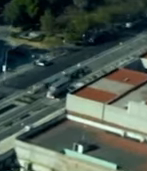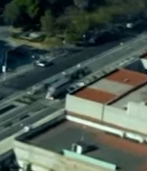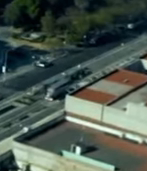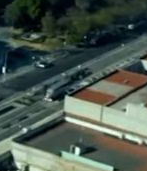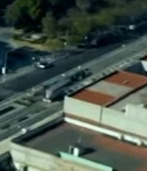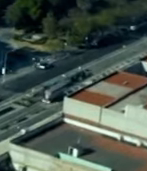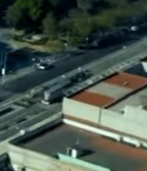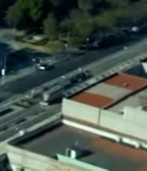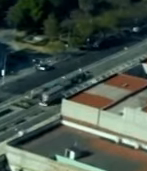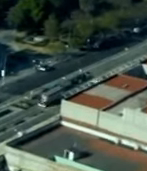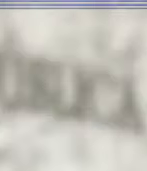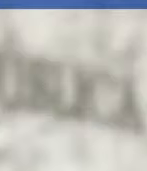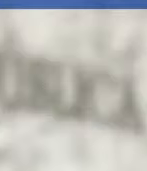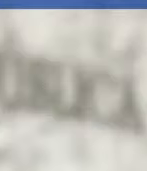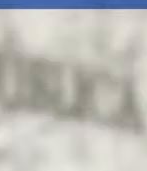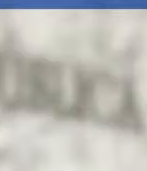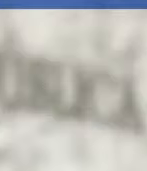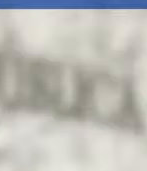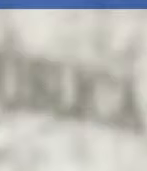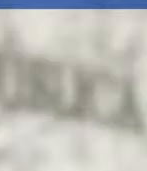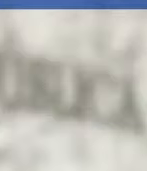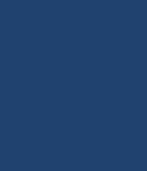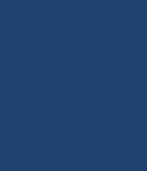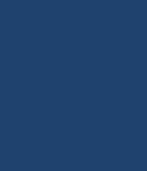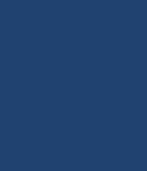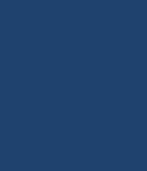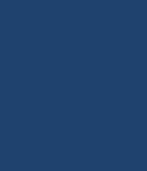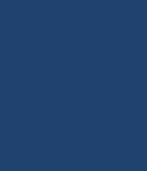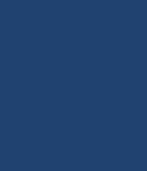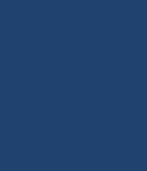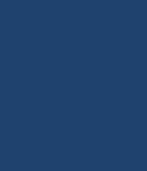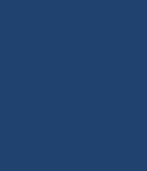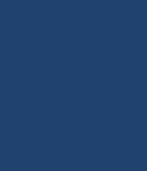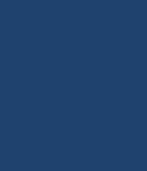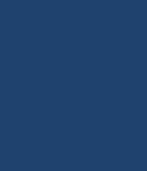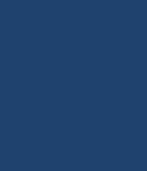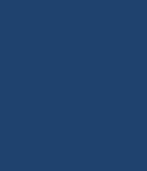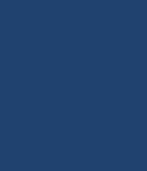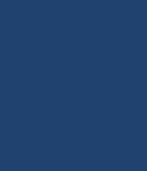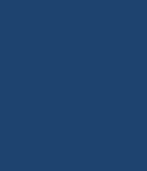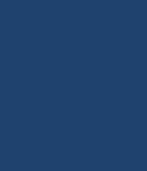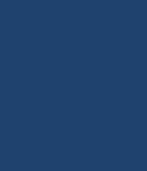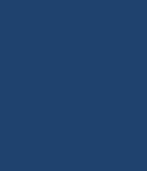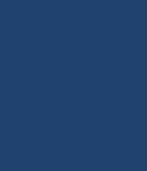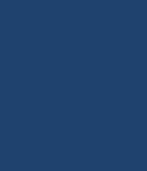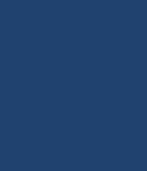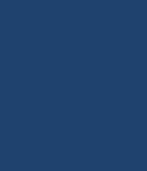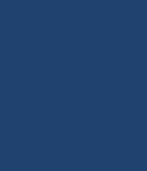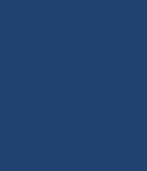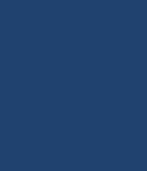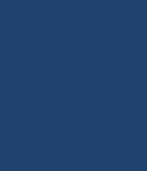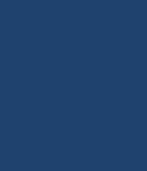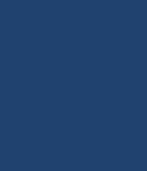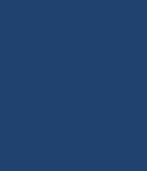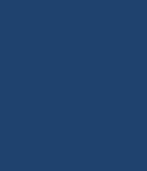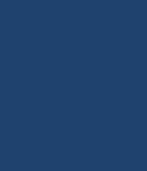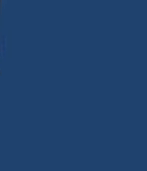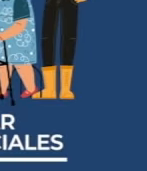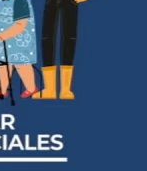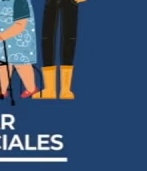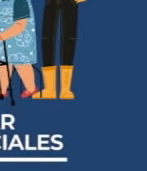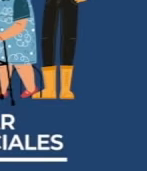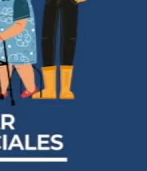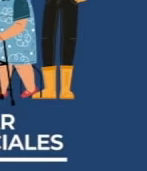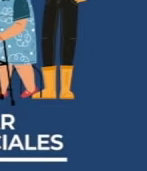PT es la 4T. Comprar tu voto a cambio de dinero o despensas. Condicionarte los programas